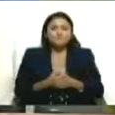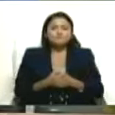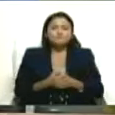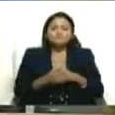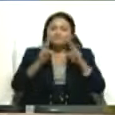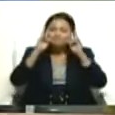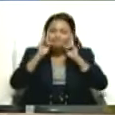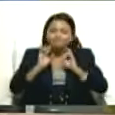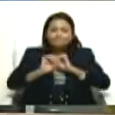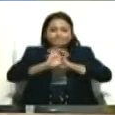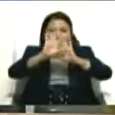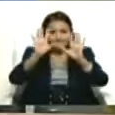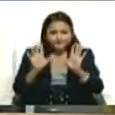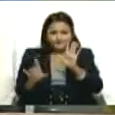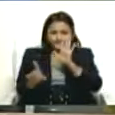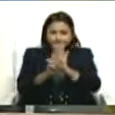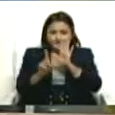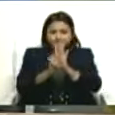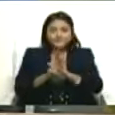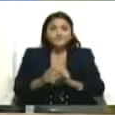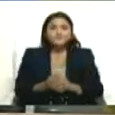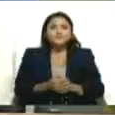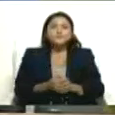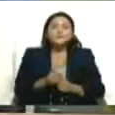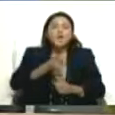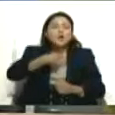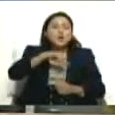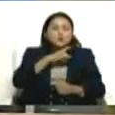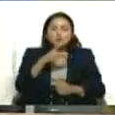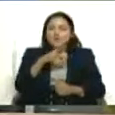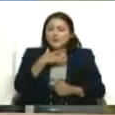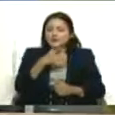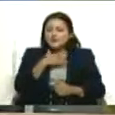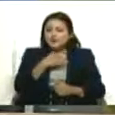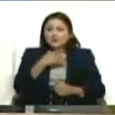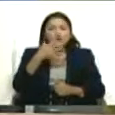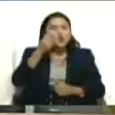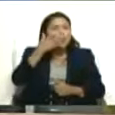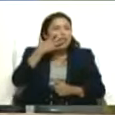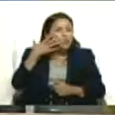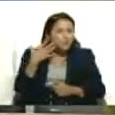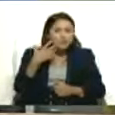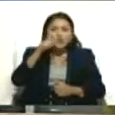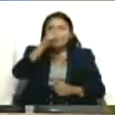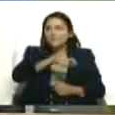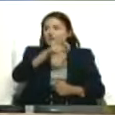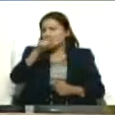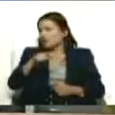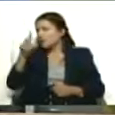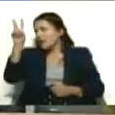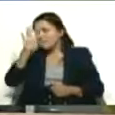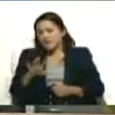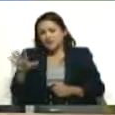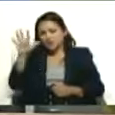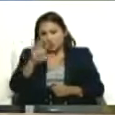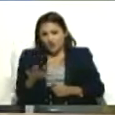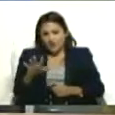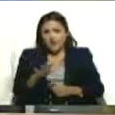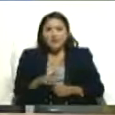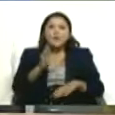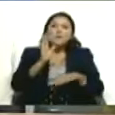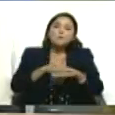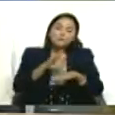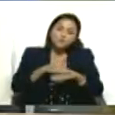transparencia legal. Podemos sentirnos orgullosos todos los venezolanos y venezolanas de tener